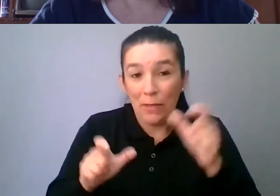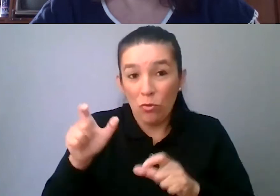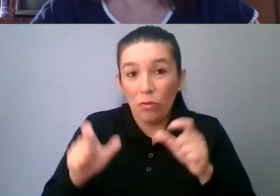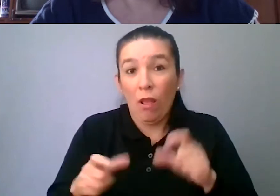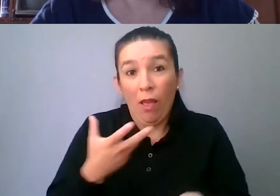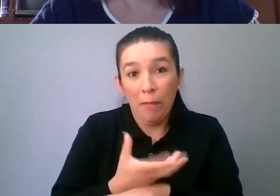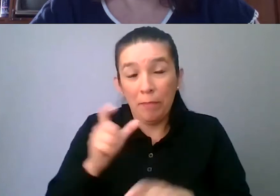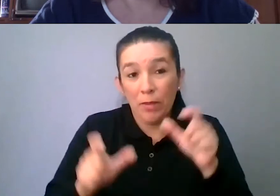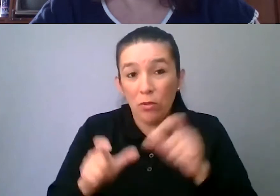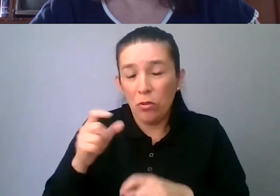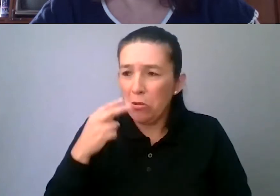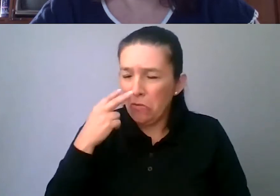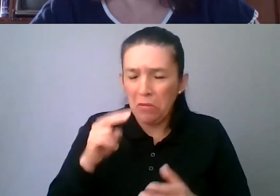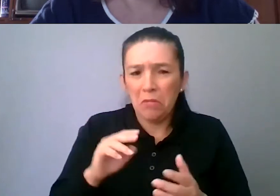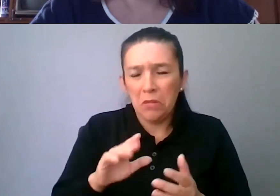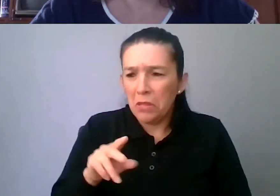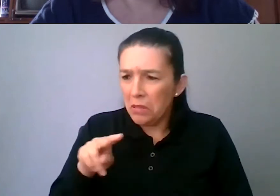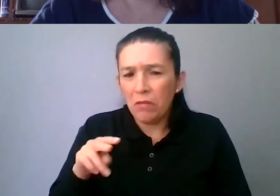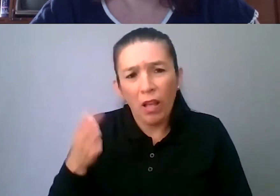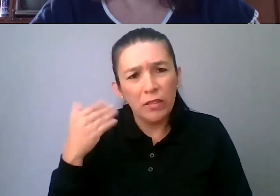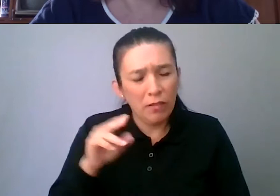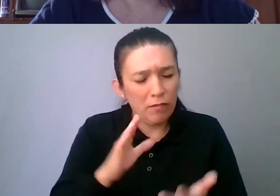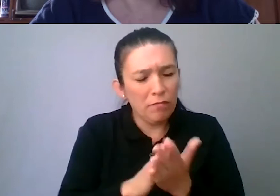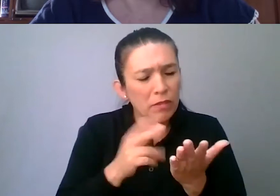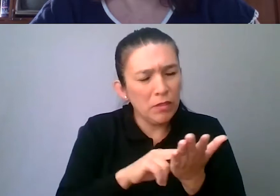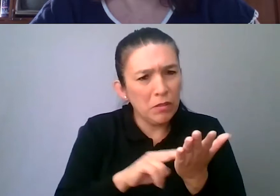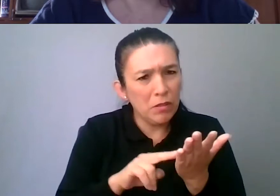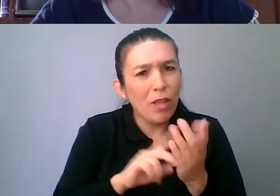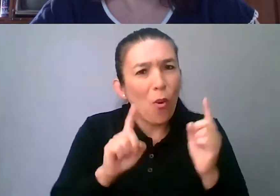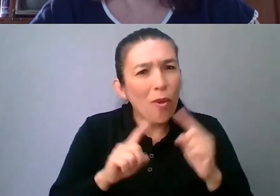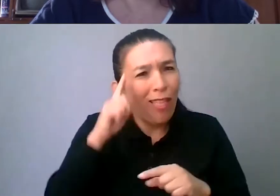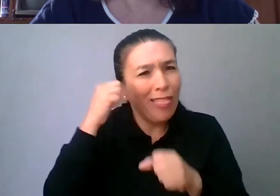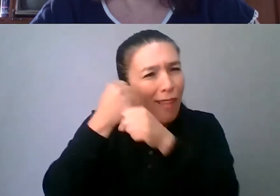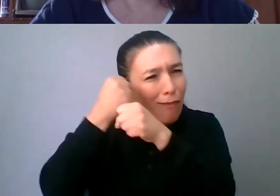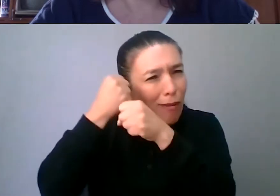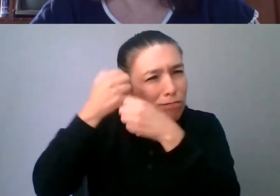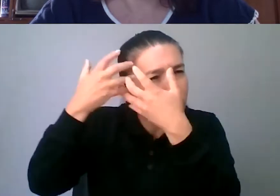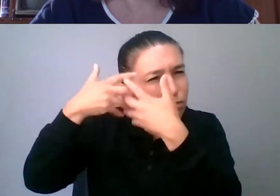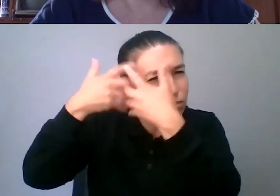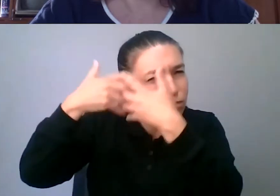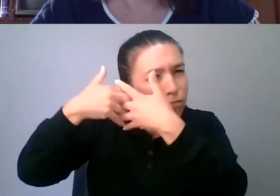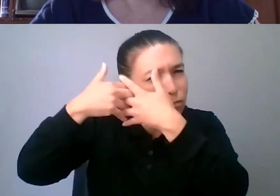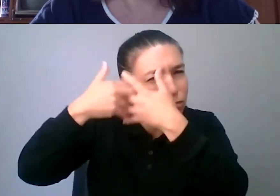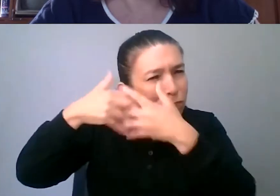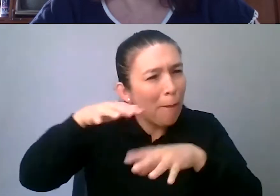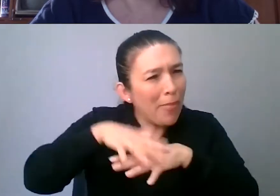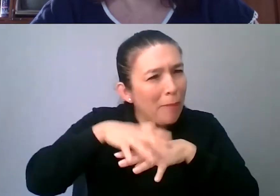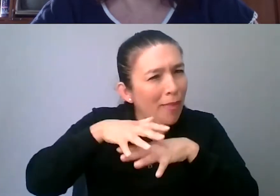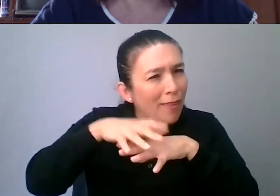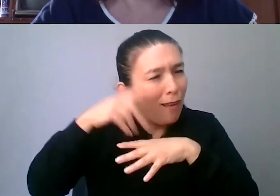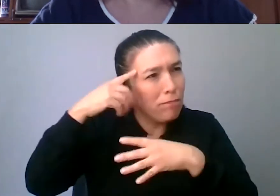hay personas sobre las que yo leo que están haciendo la relación matemática entre los mismos cuatro diamantes que acaba de hacer la